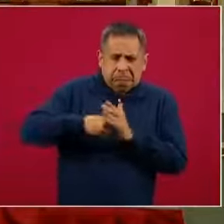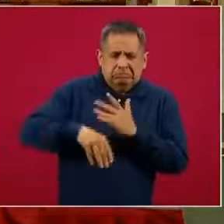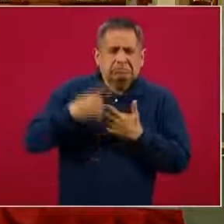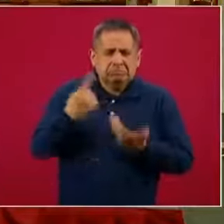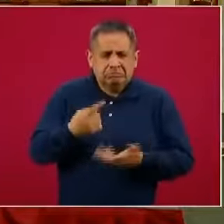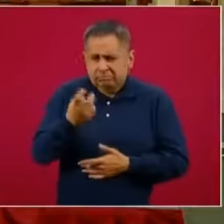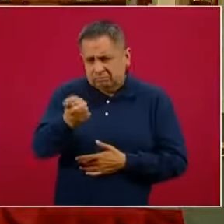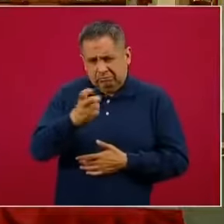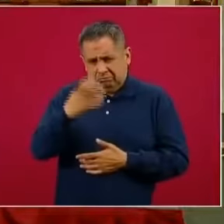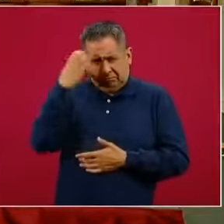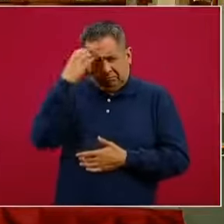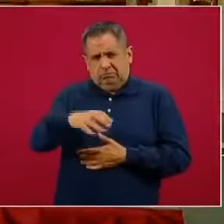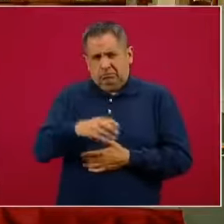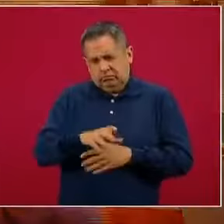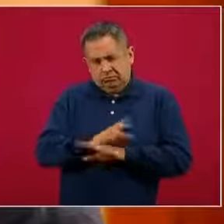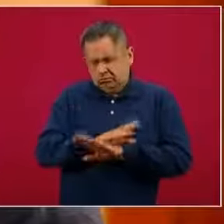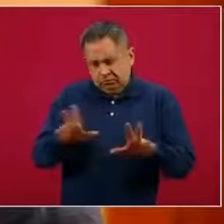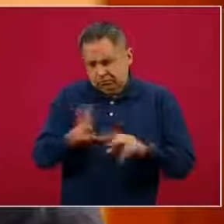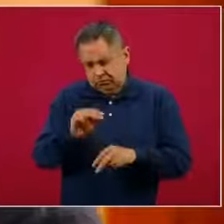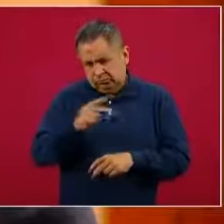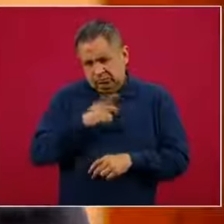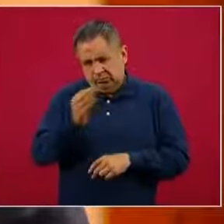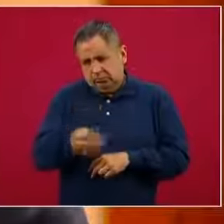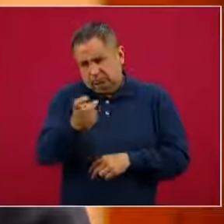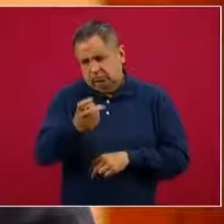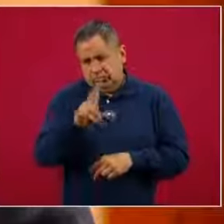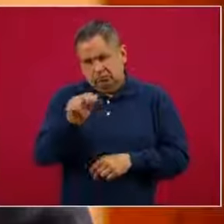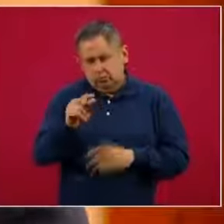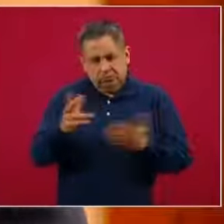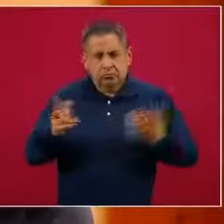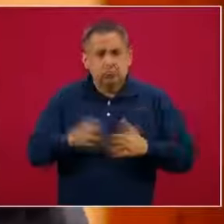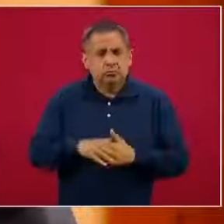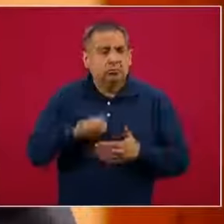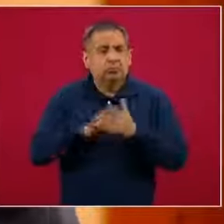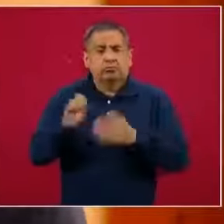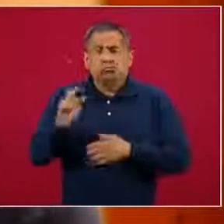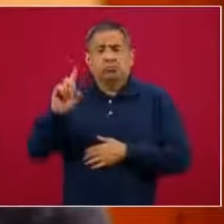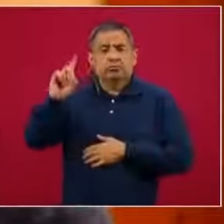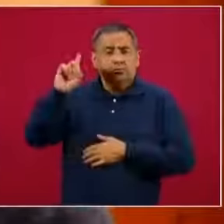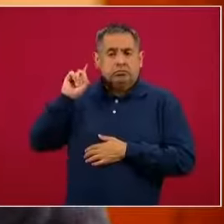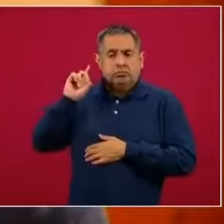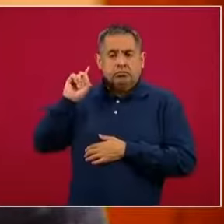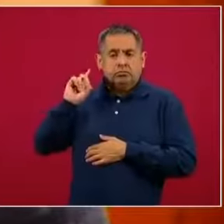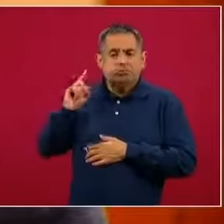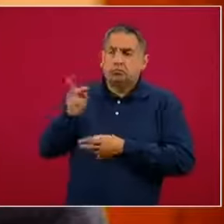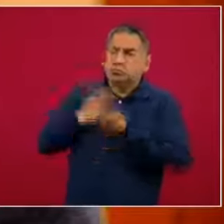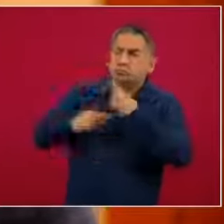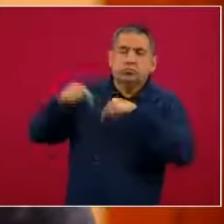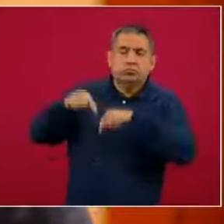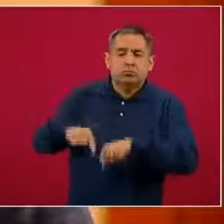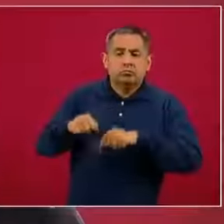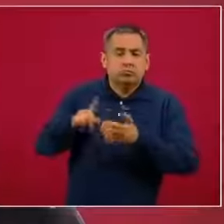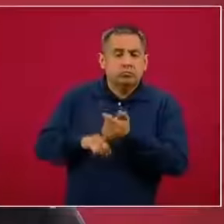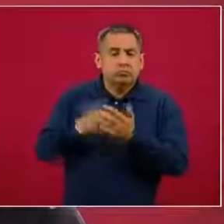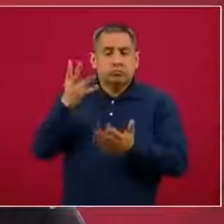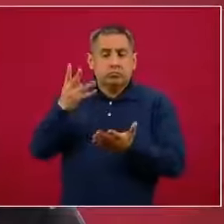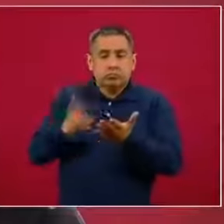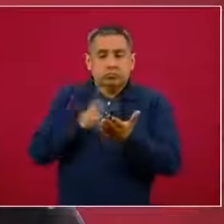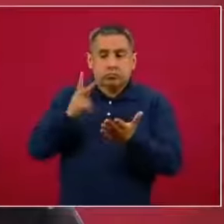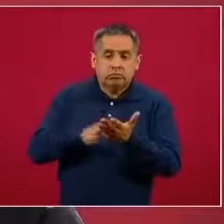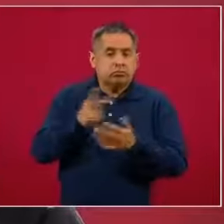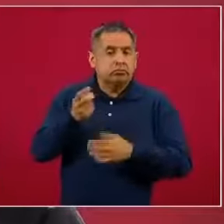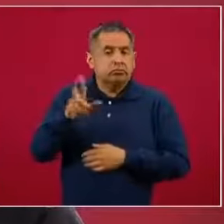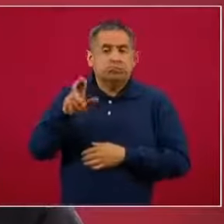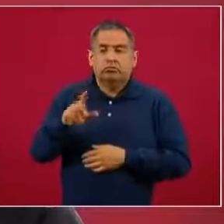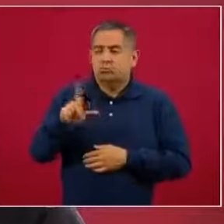perversidad completamente inaceptable. Tan solo el domingo próximo pasado vino aquí por cuarta ocasión el doctor Ruy